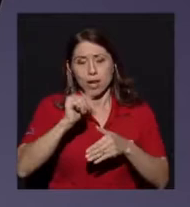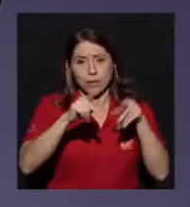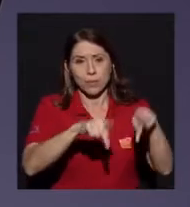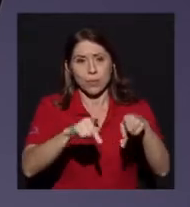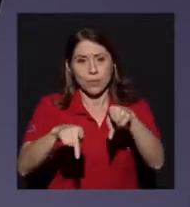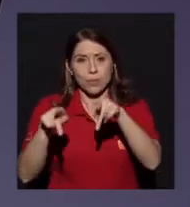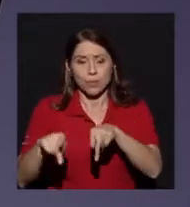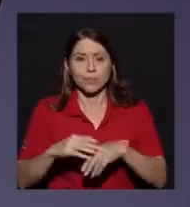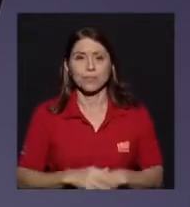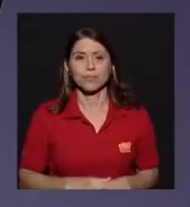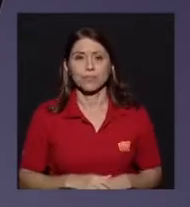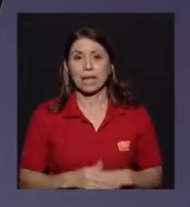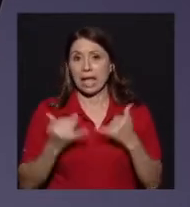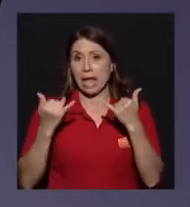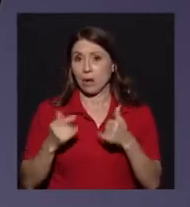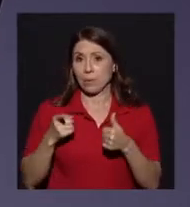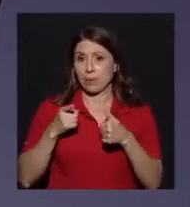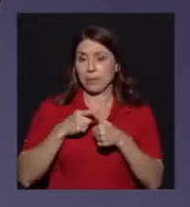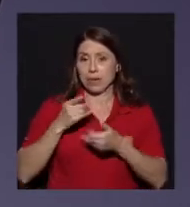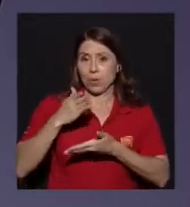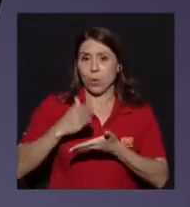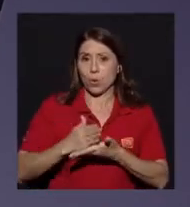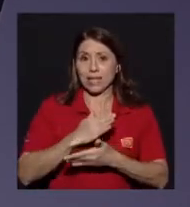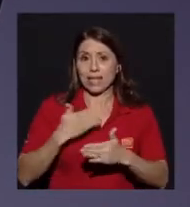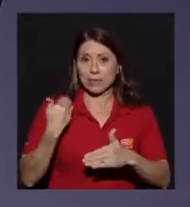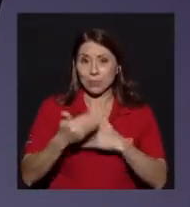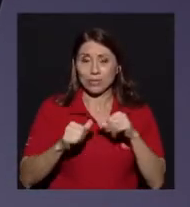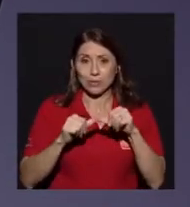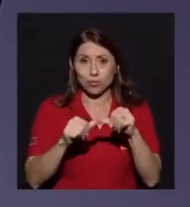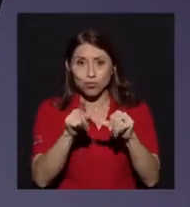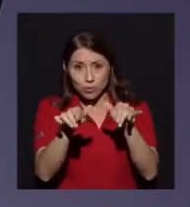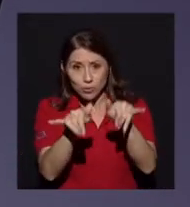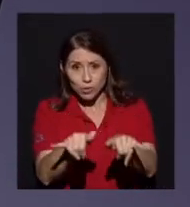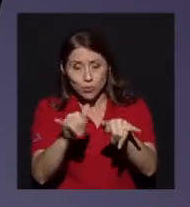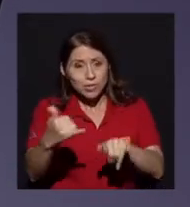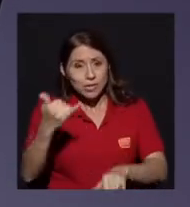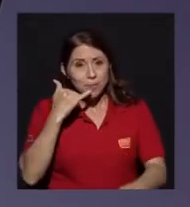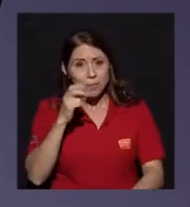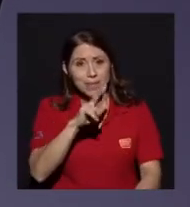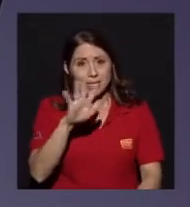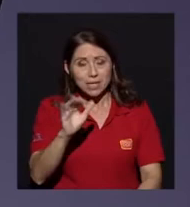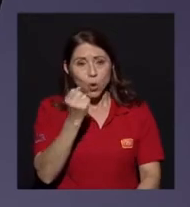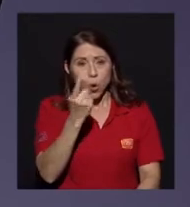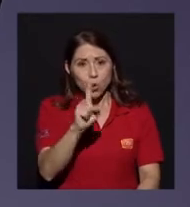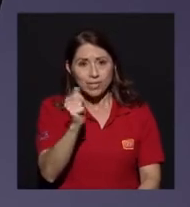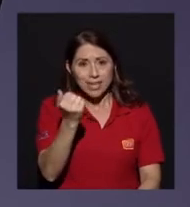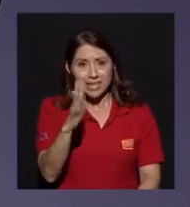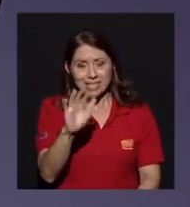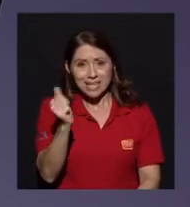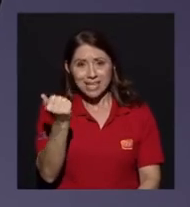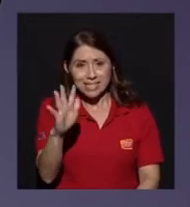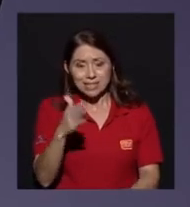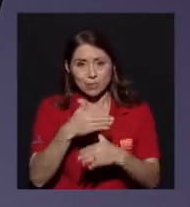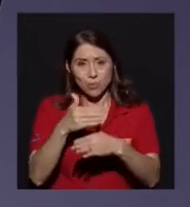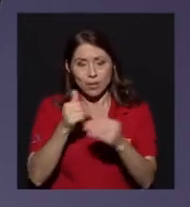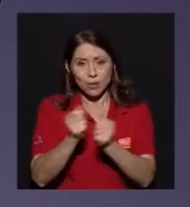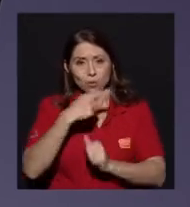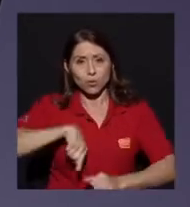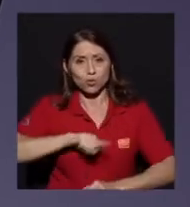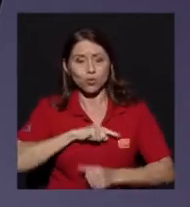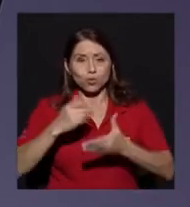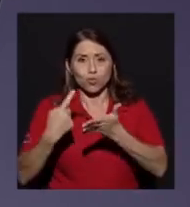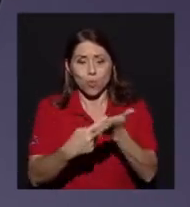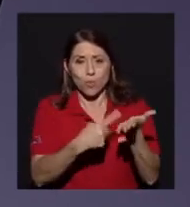a ir al primer corte y estamos de regreso no se mueva de ahí ya menos 25 11 15 15 comparta con nosotros sus